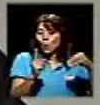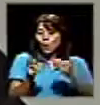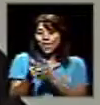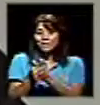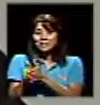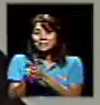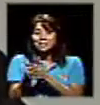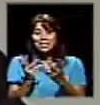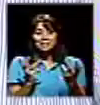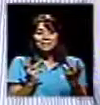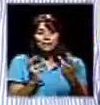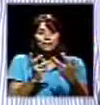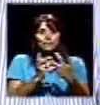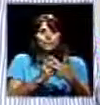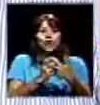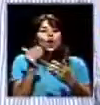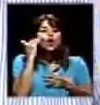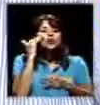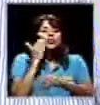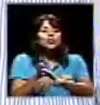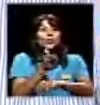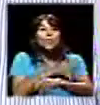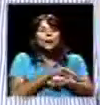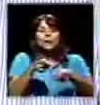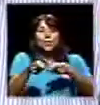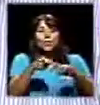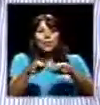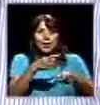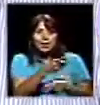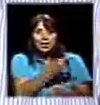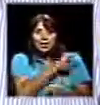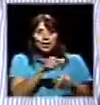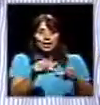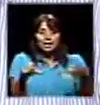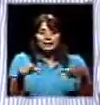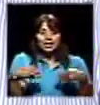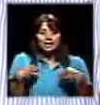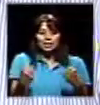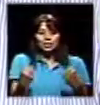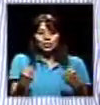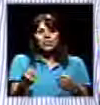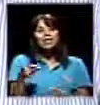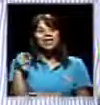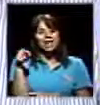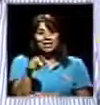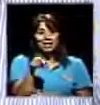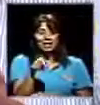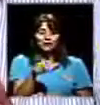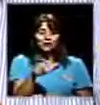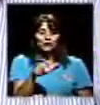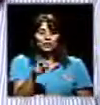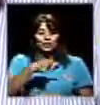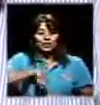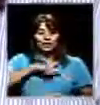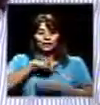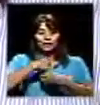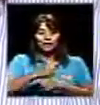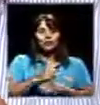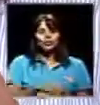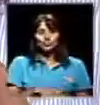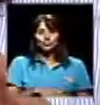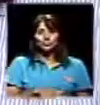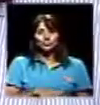tiene en el manejo de las áreas de salud. Eso es lo que teóricamente hicimos.